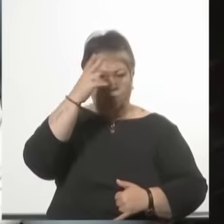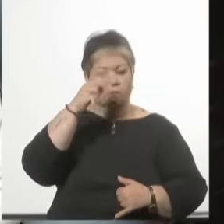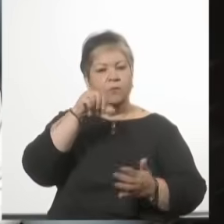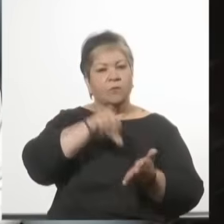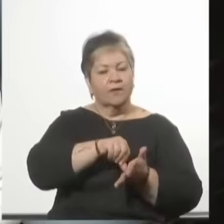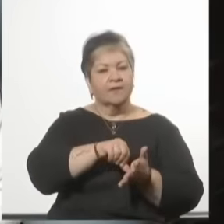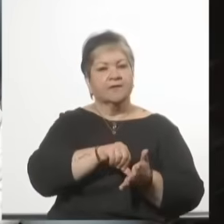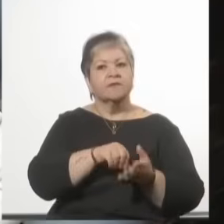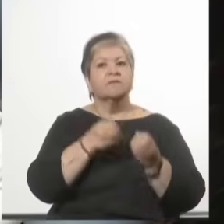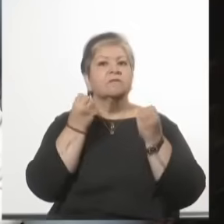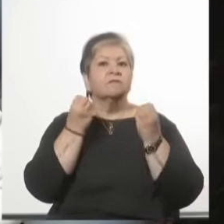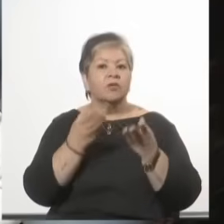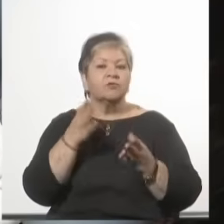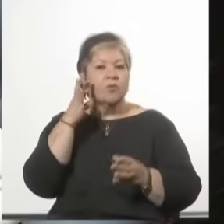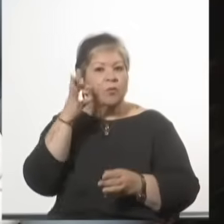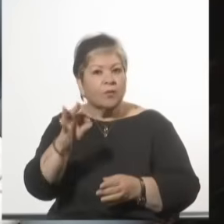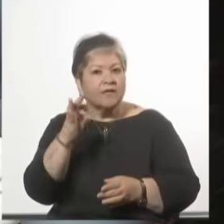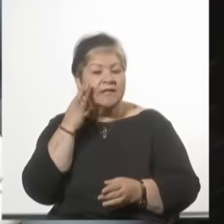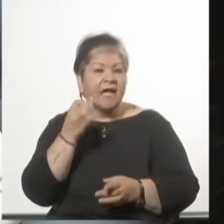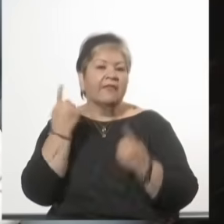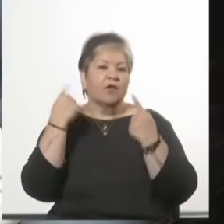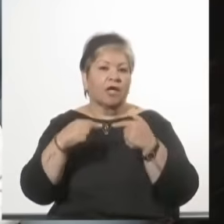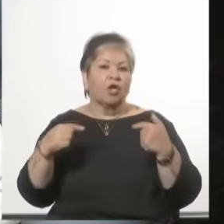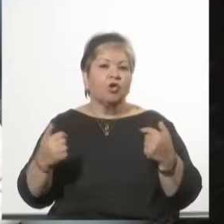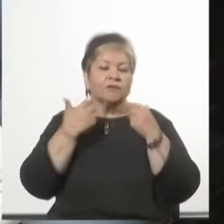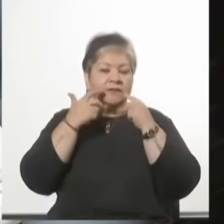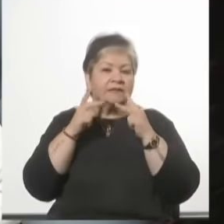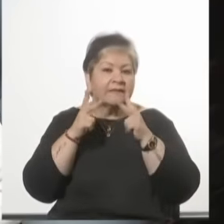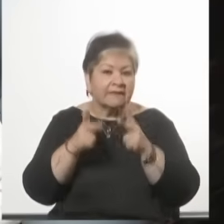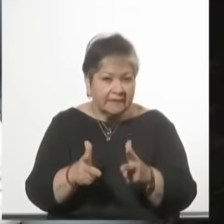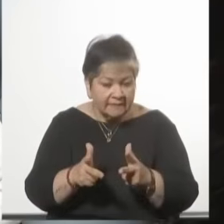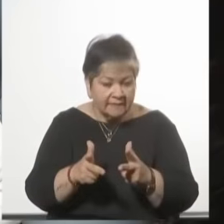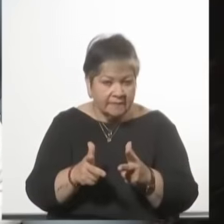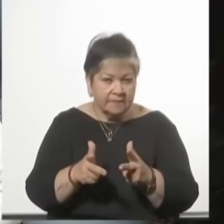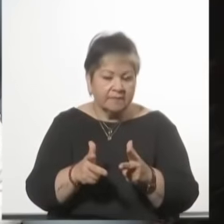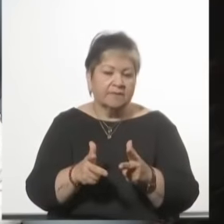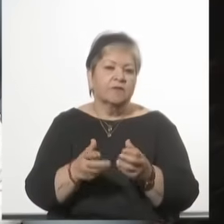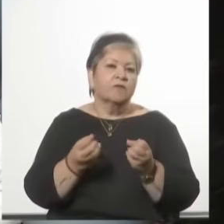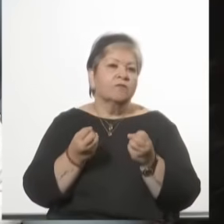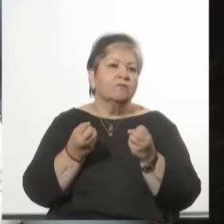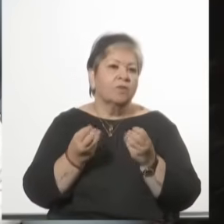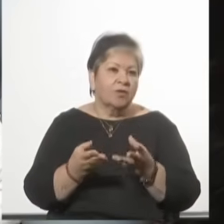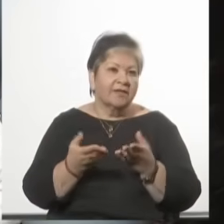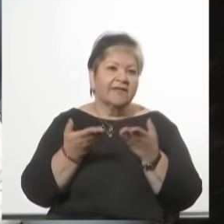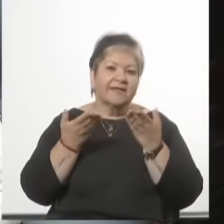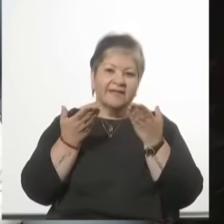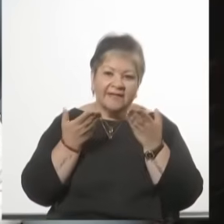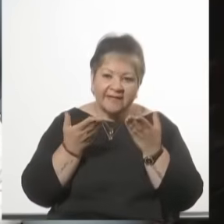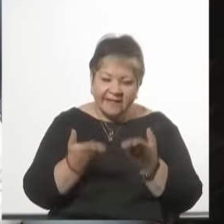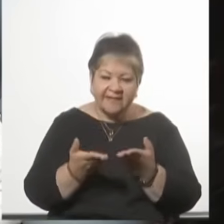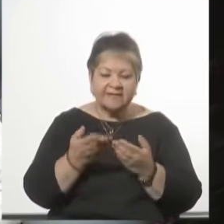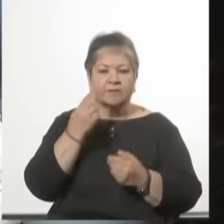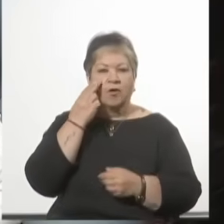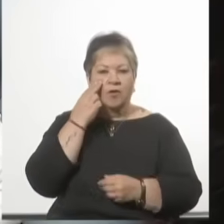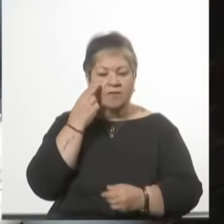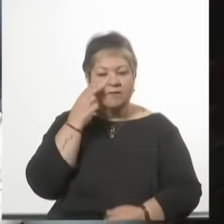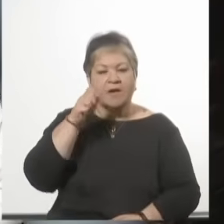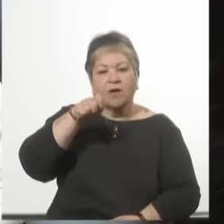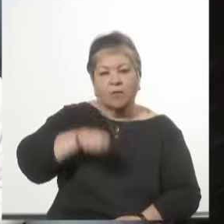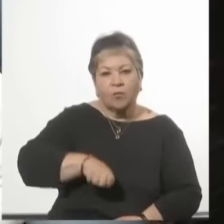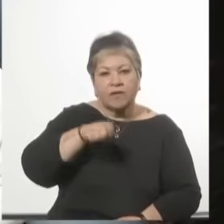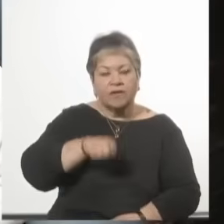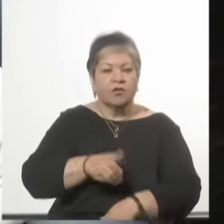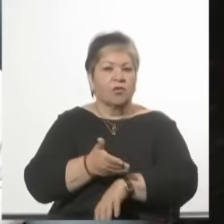los aspectos que se ventilen, teniendo además en cuenta que precisamente esa fue la causal jurídica y